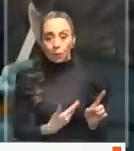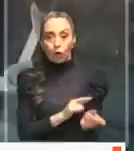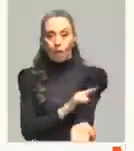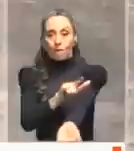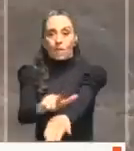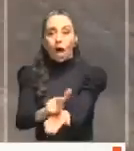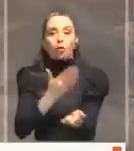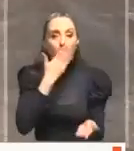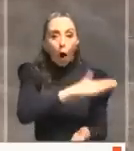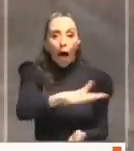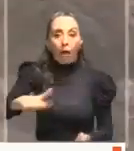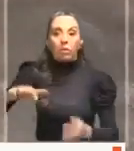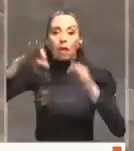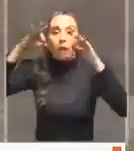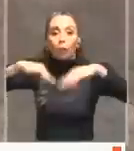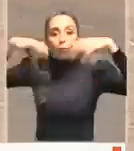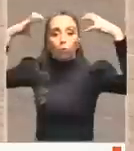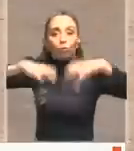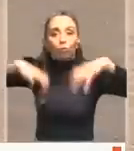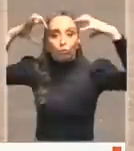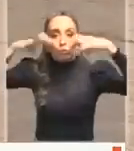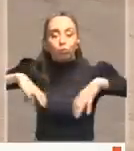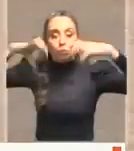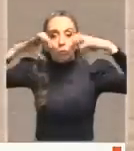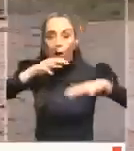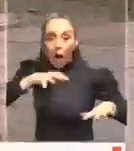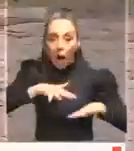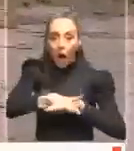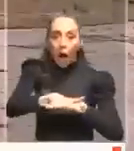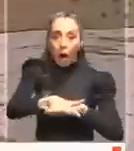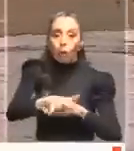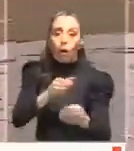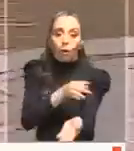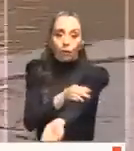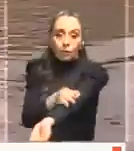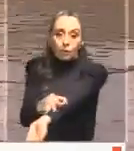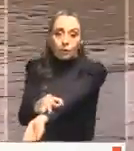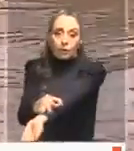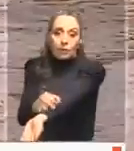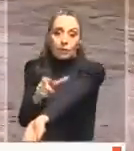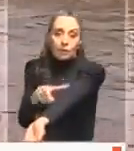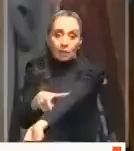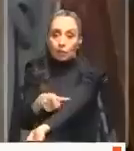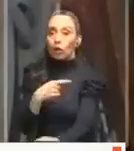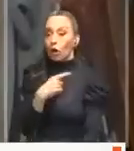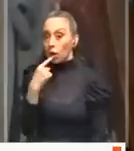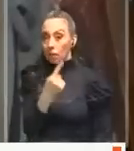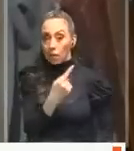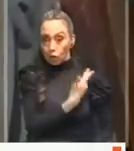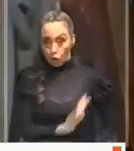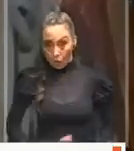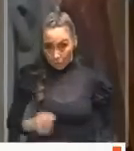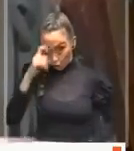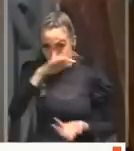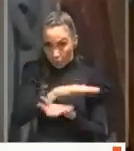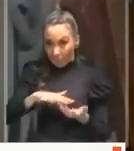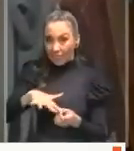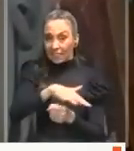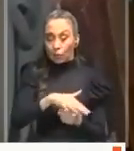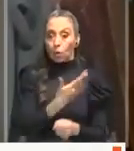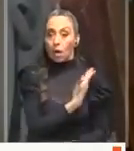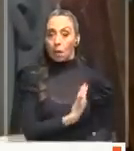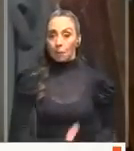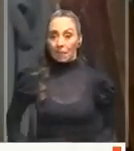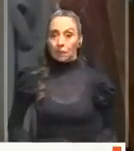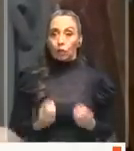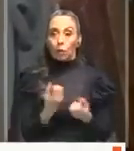Antártica en medio de las lluvias y las inundaciones en la zona centro-sur del país. Yo creo que el gobierno está en una situación complicada porque es lamentable que al presidente